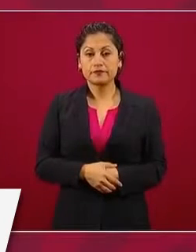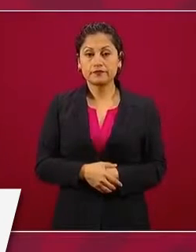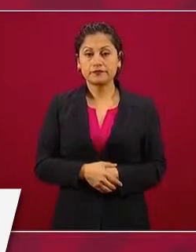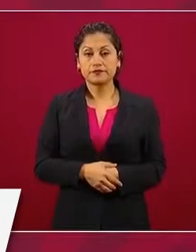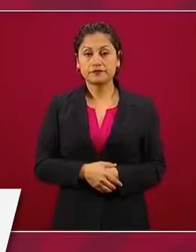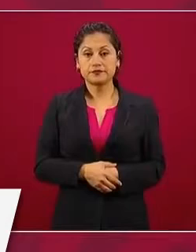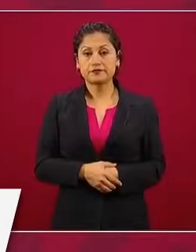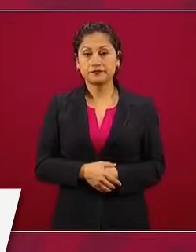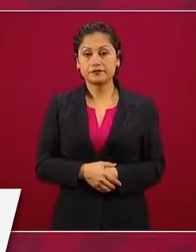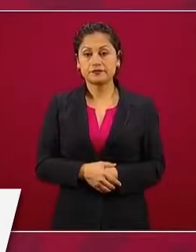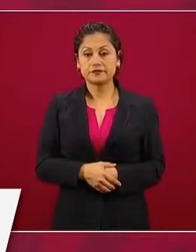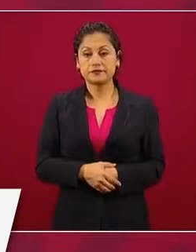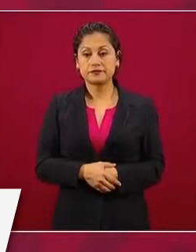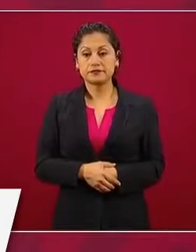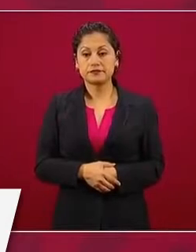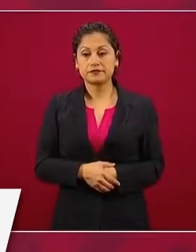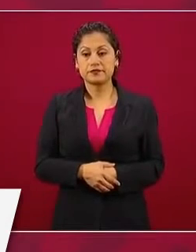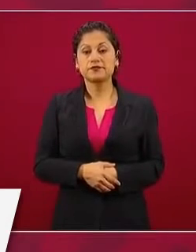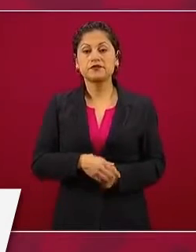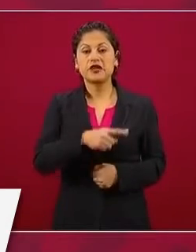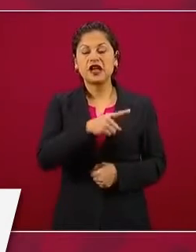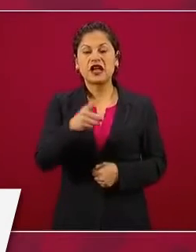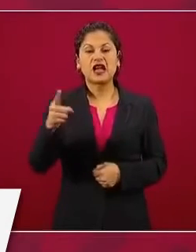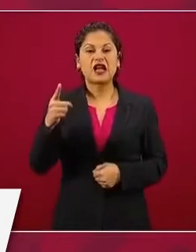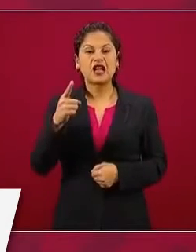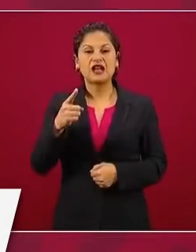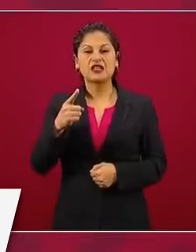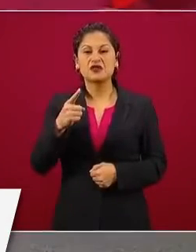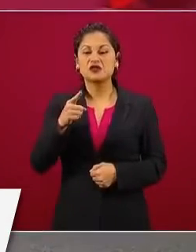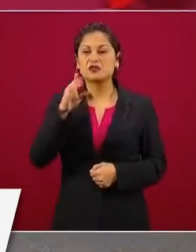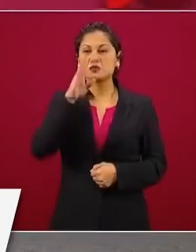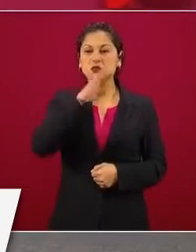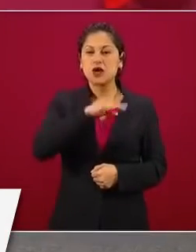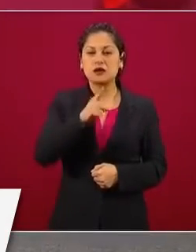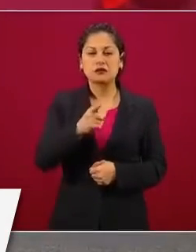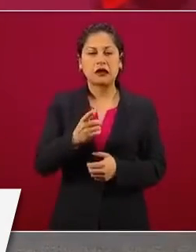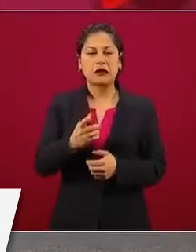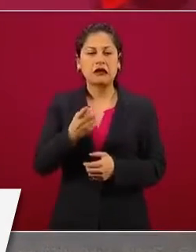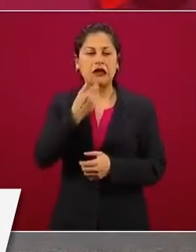llamada falta de brazos, así le decía,